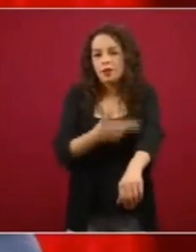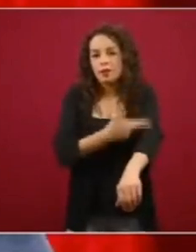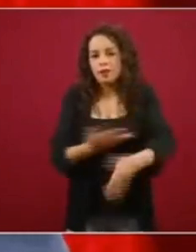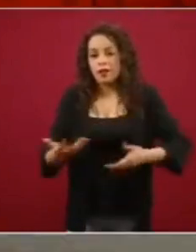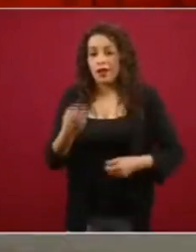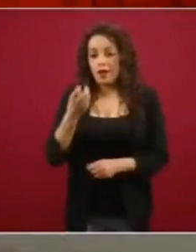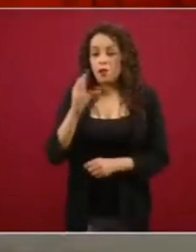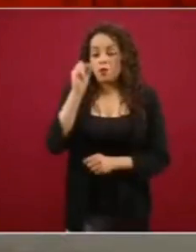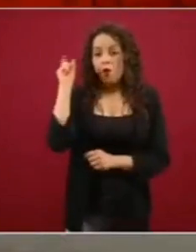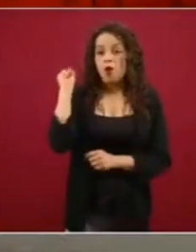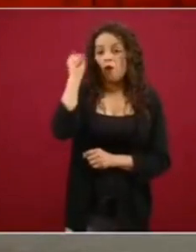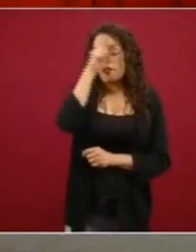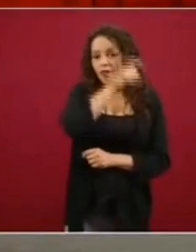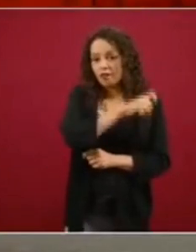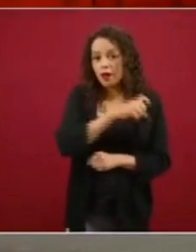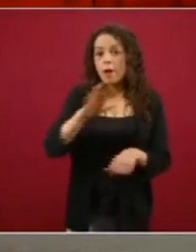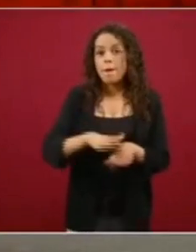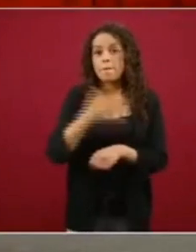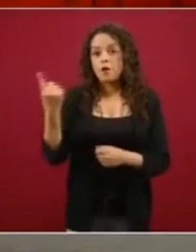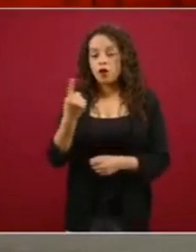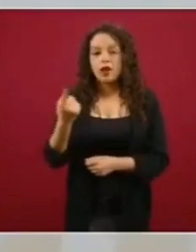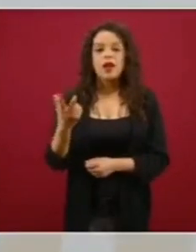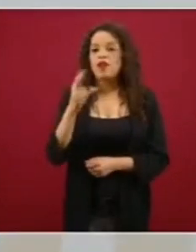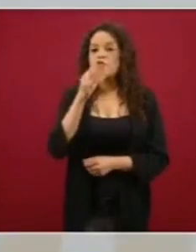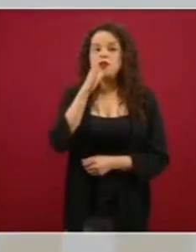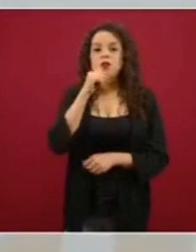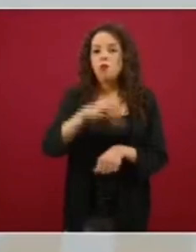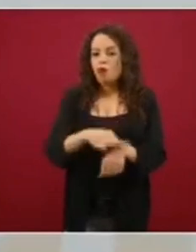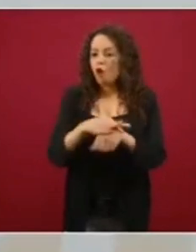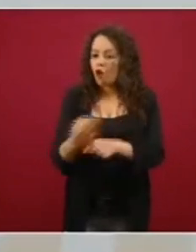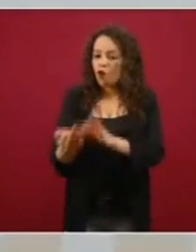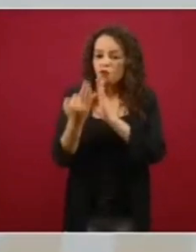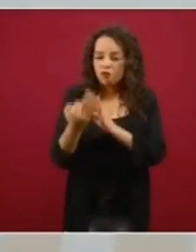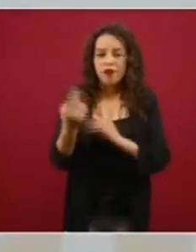restricción por el distanciamiento, pero estamos haciendo nuestro mejor esfuerzo